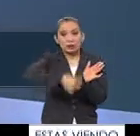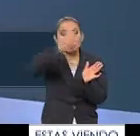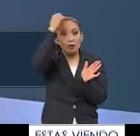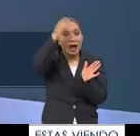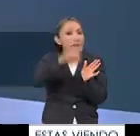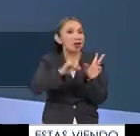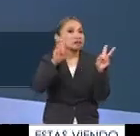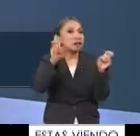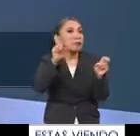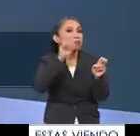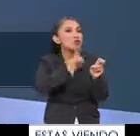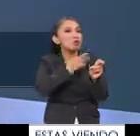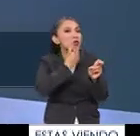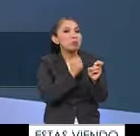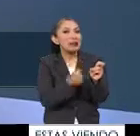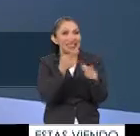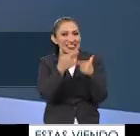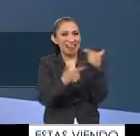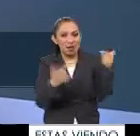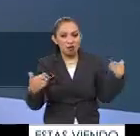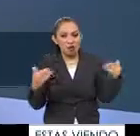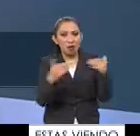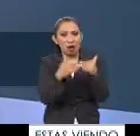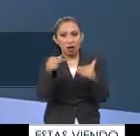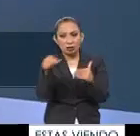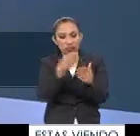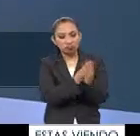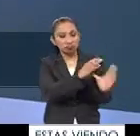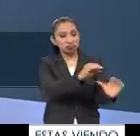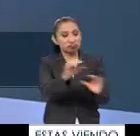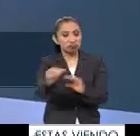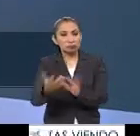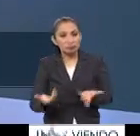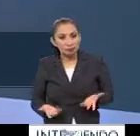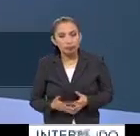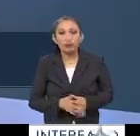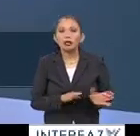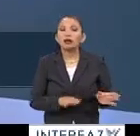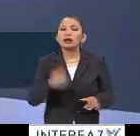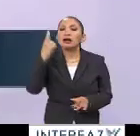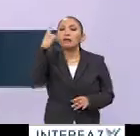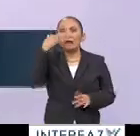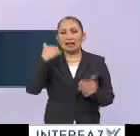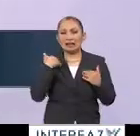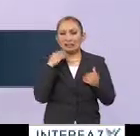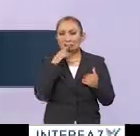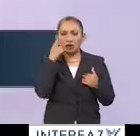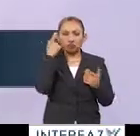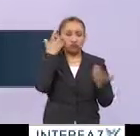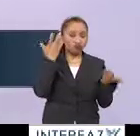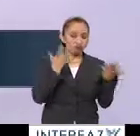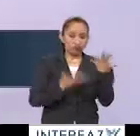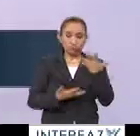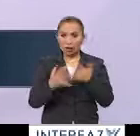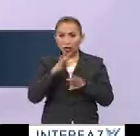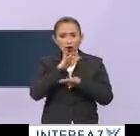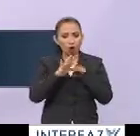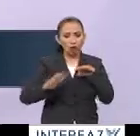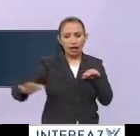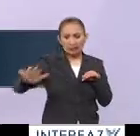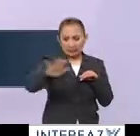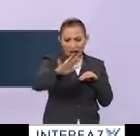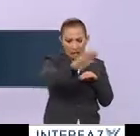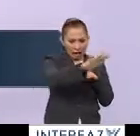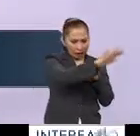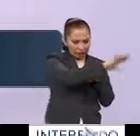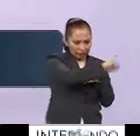primeras y fue justamente atendiendo esta demanda de profesionalización. Precisamente para entender un poco mejor cuáles son todas las áreas